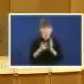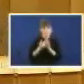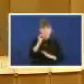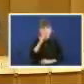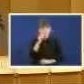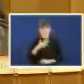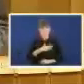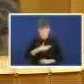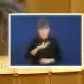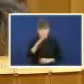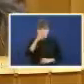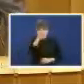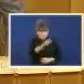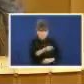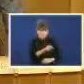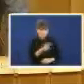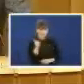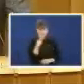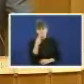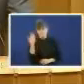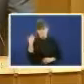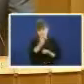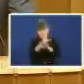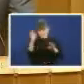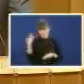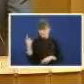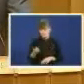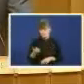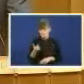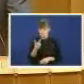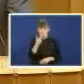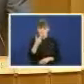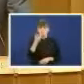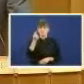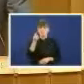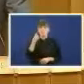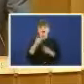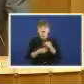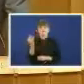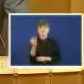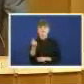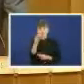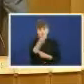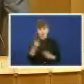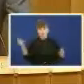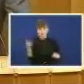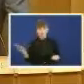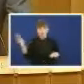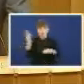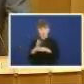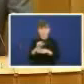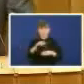porque vostedes xa o dixo ben claro e ben pouco tempo o que hai que facer cos cartos públicos e financiar as